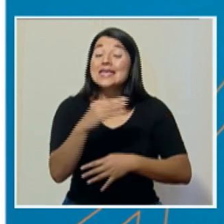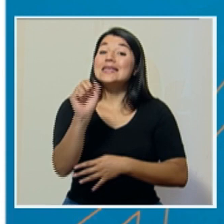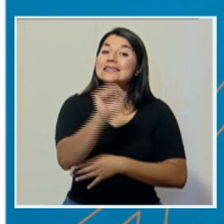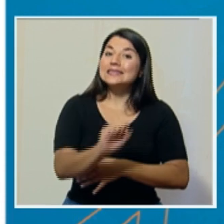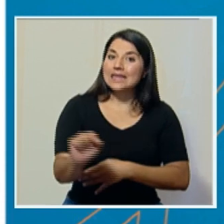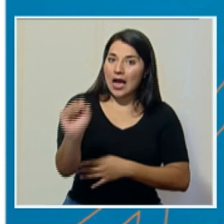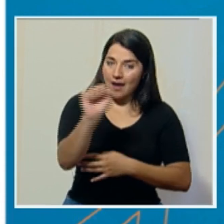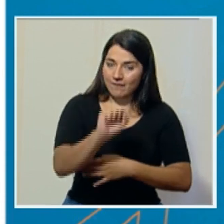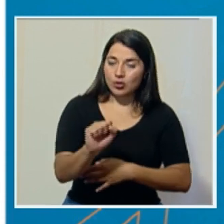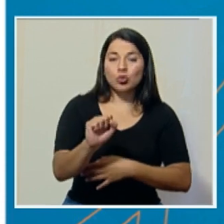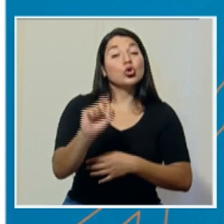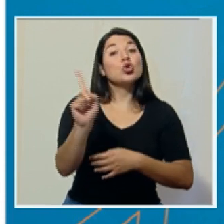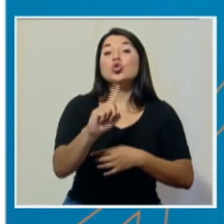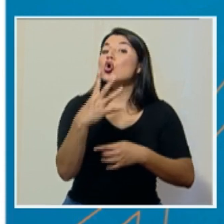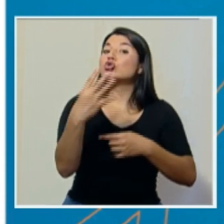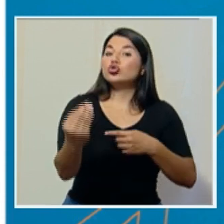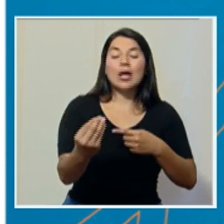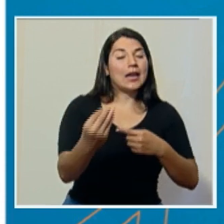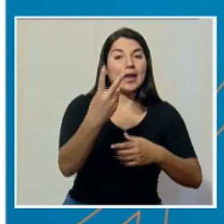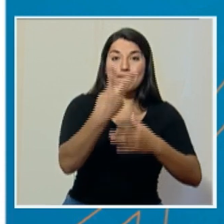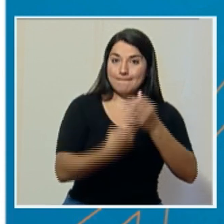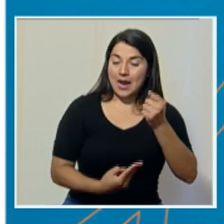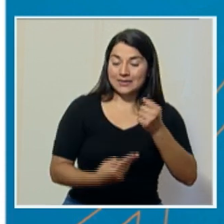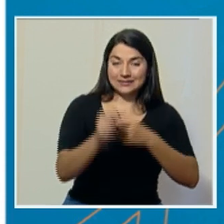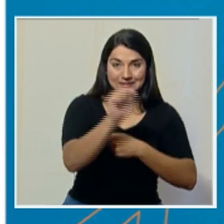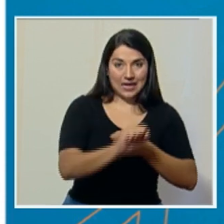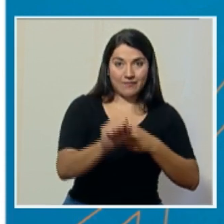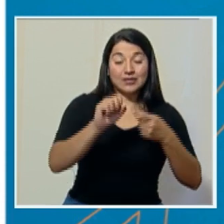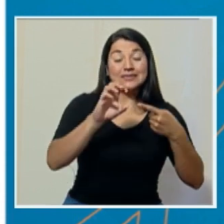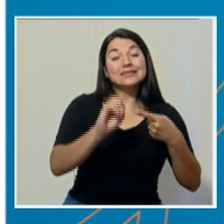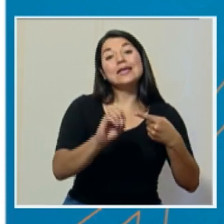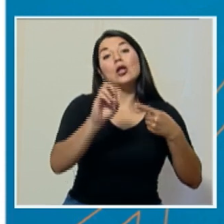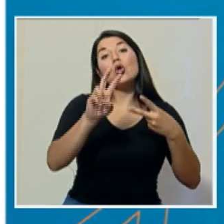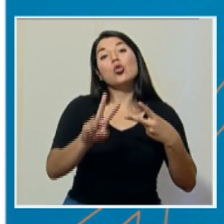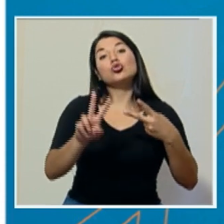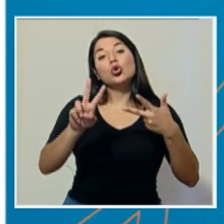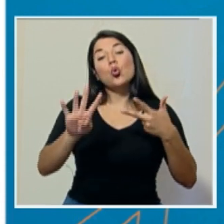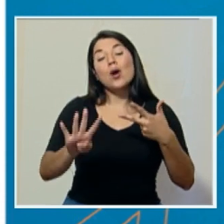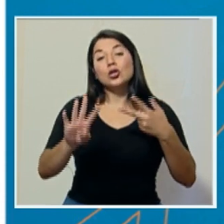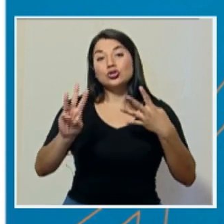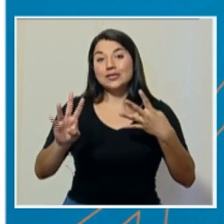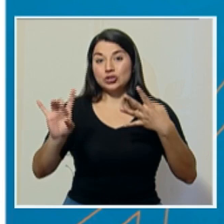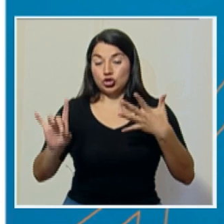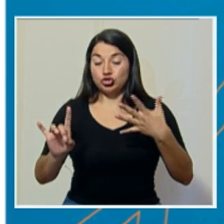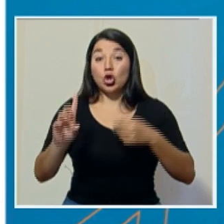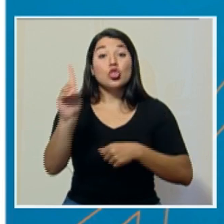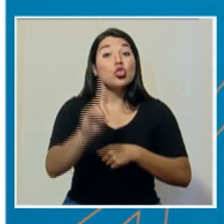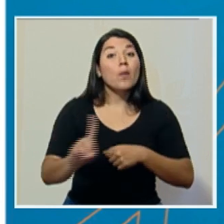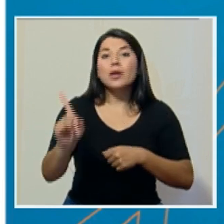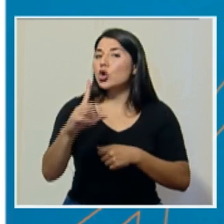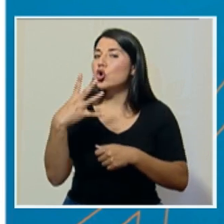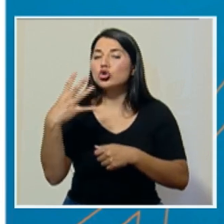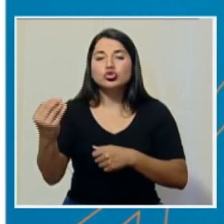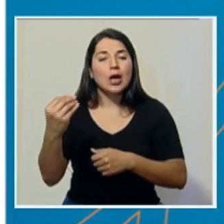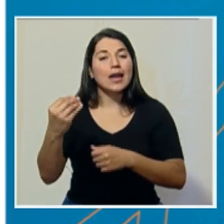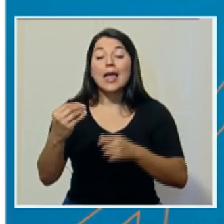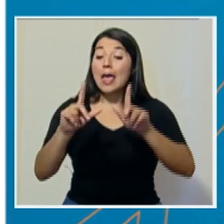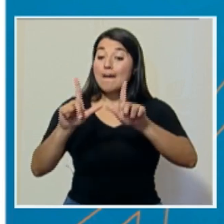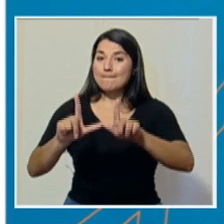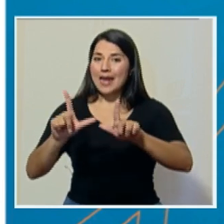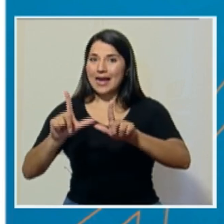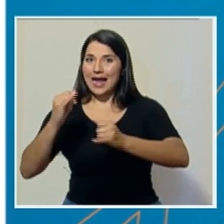los sábados no circulan las placas pares 0, 2, 4, 6 y 8. Los domingos no circulan las